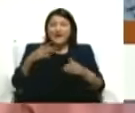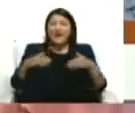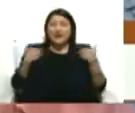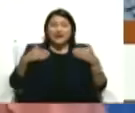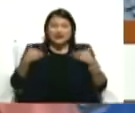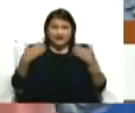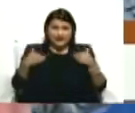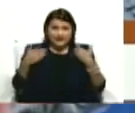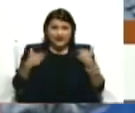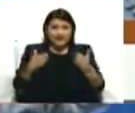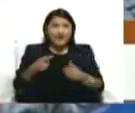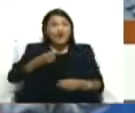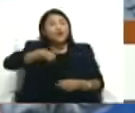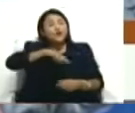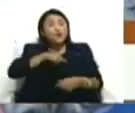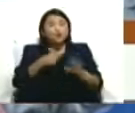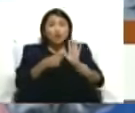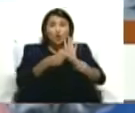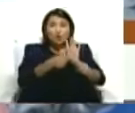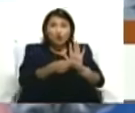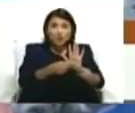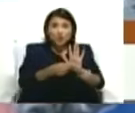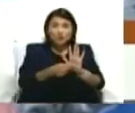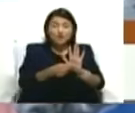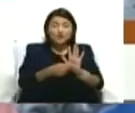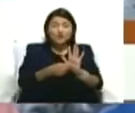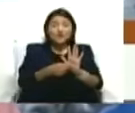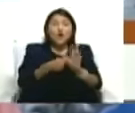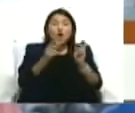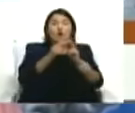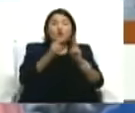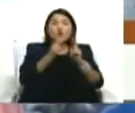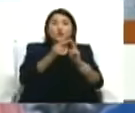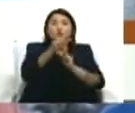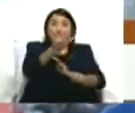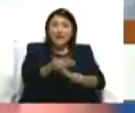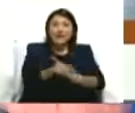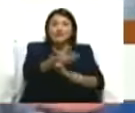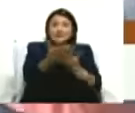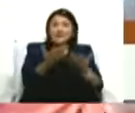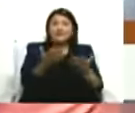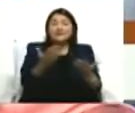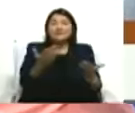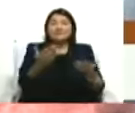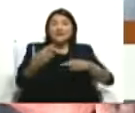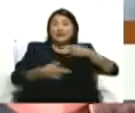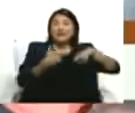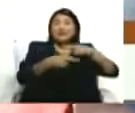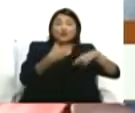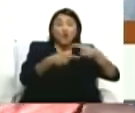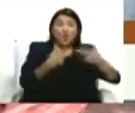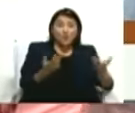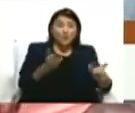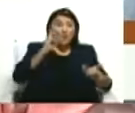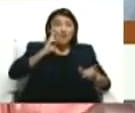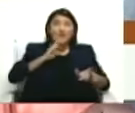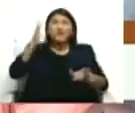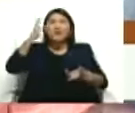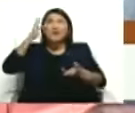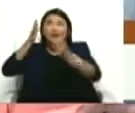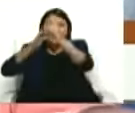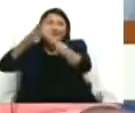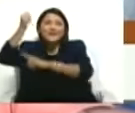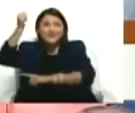significó en nuestras vidas, en nuestro destino, poder conocer la revolución bolivariana con la que tanto soñamos. No